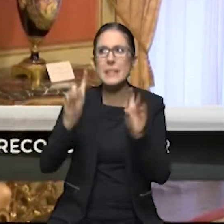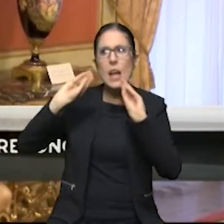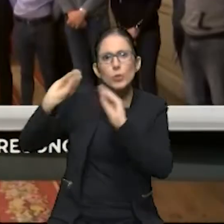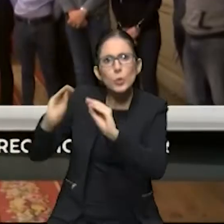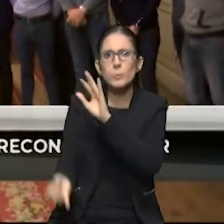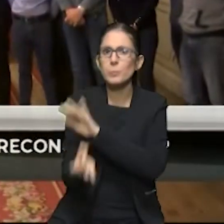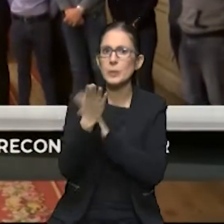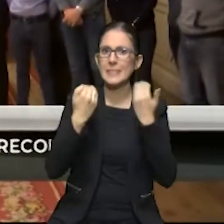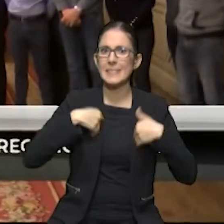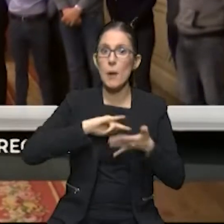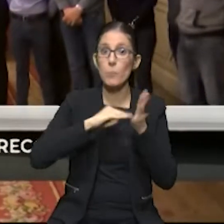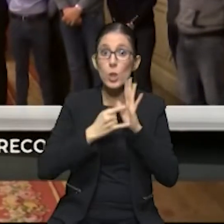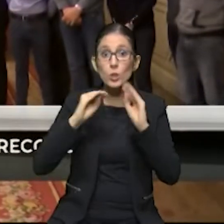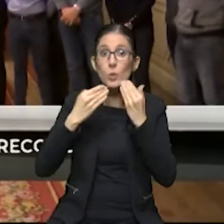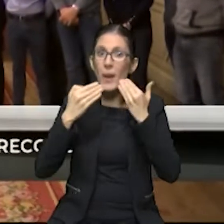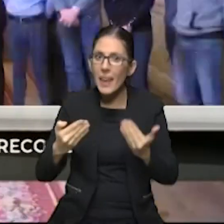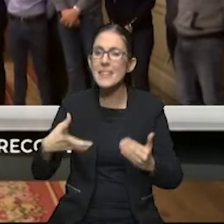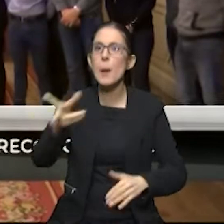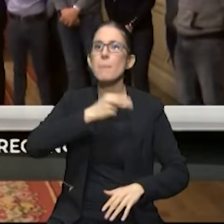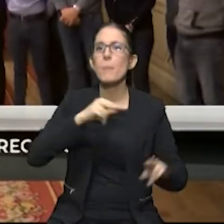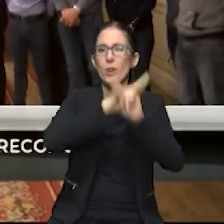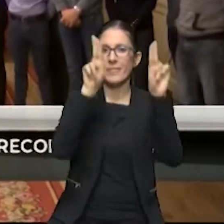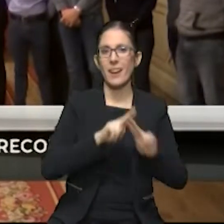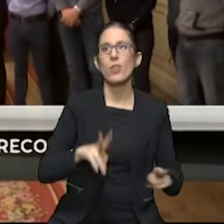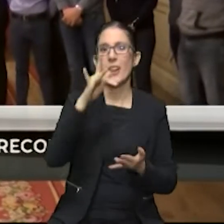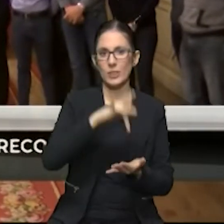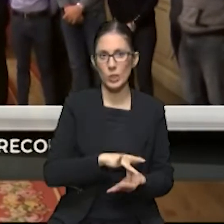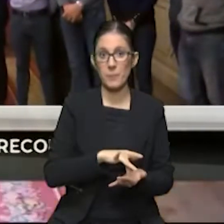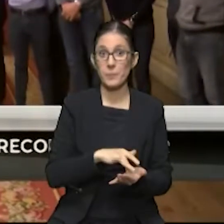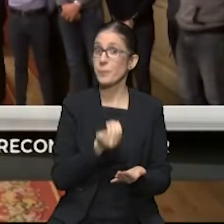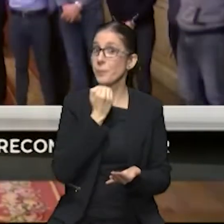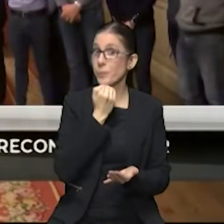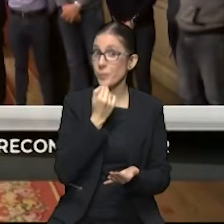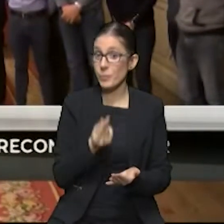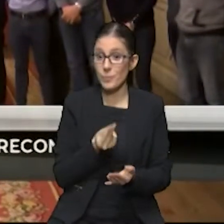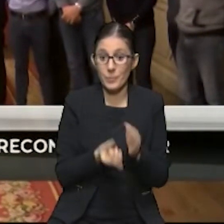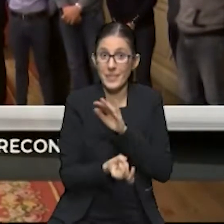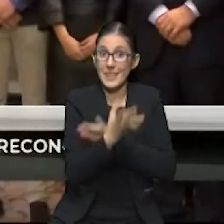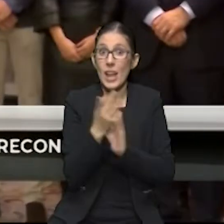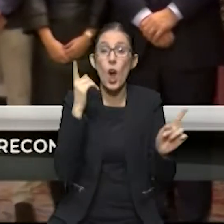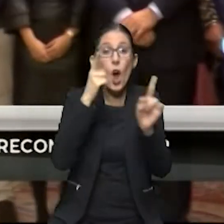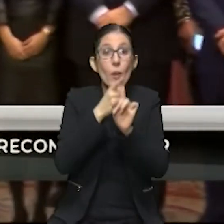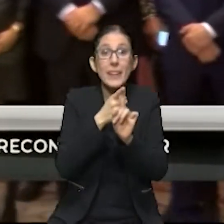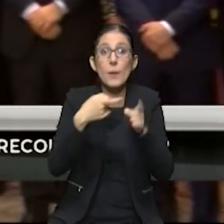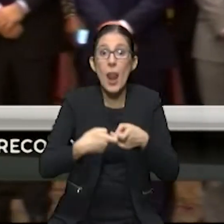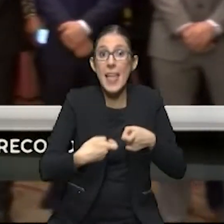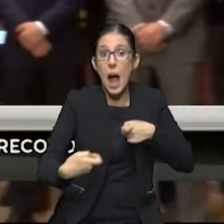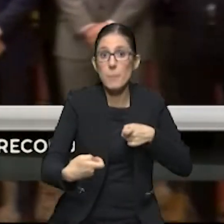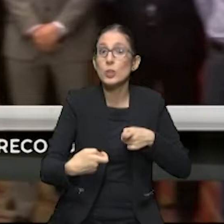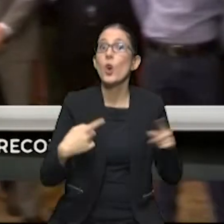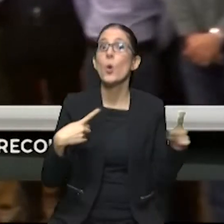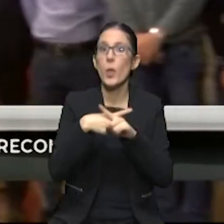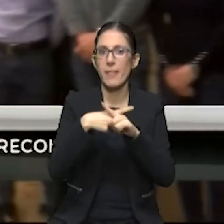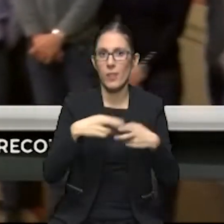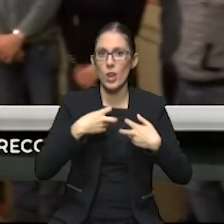un prestigioso premio internacional. Ha creado un dispositivo no invasivo para reconstruir el ligamento cruzado de rodilla. Su